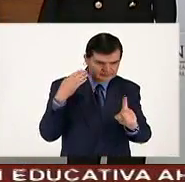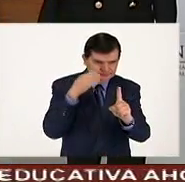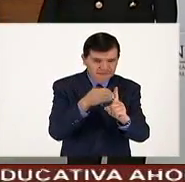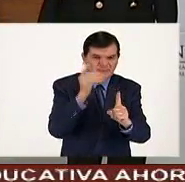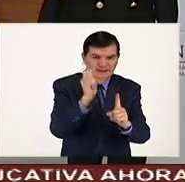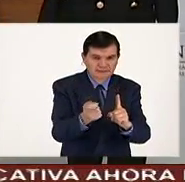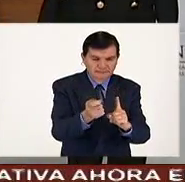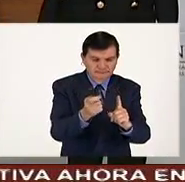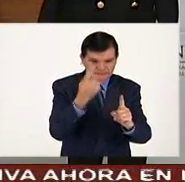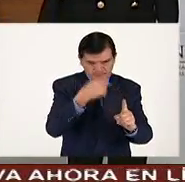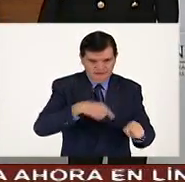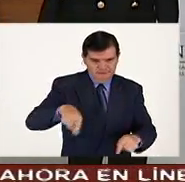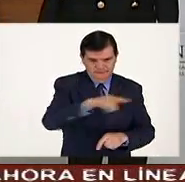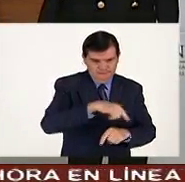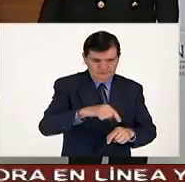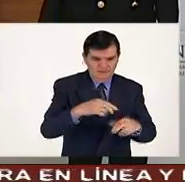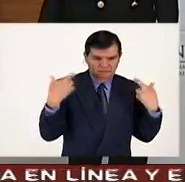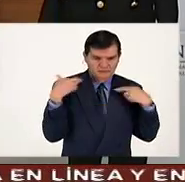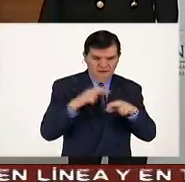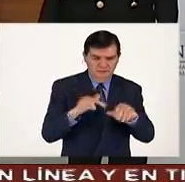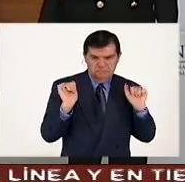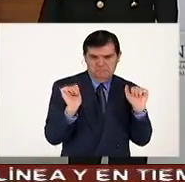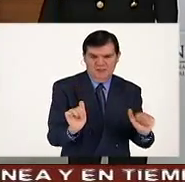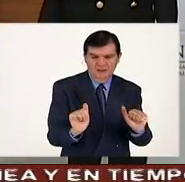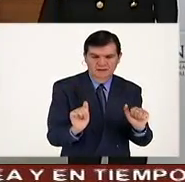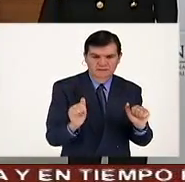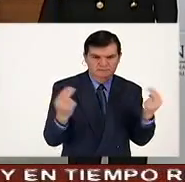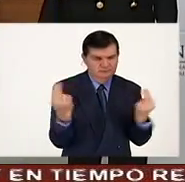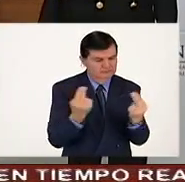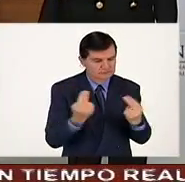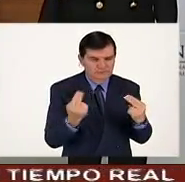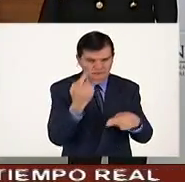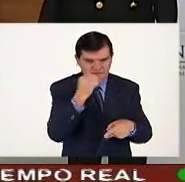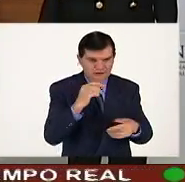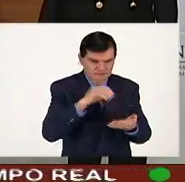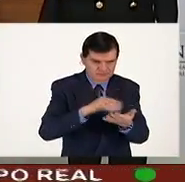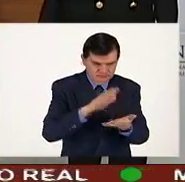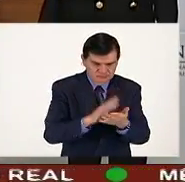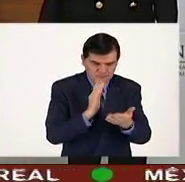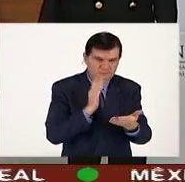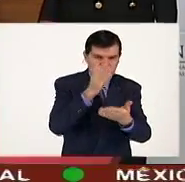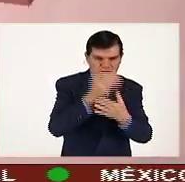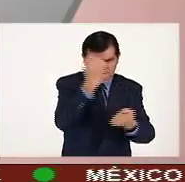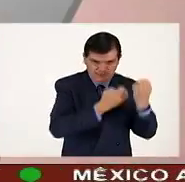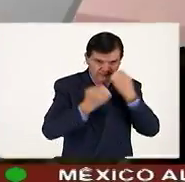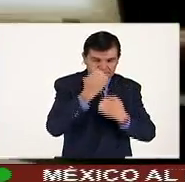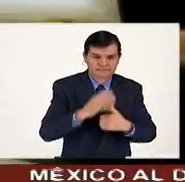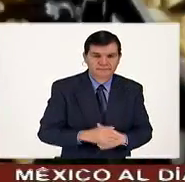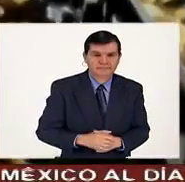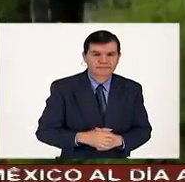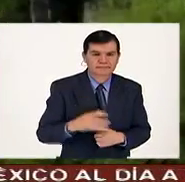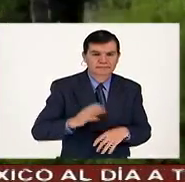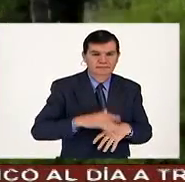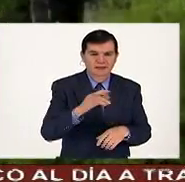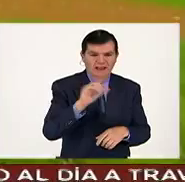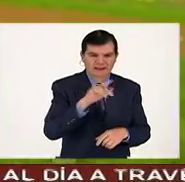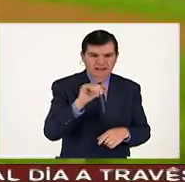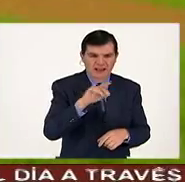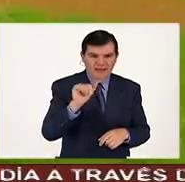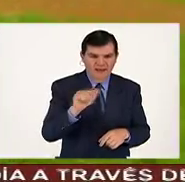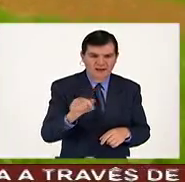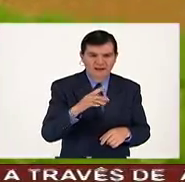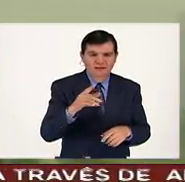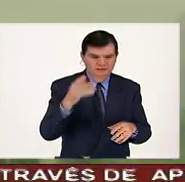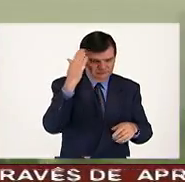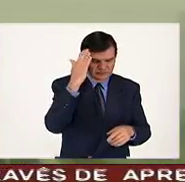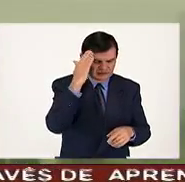es salvaguardar los derechos de los maestros que quieren ir a presentar esa evaluación. José Calzada Rovirosa,